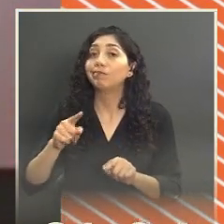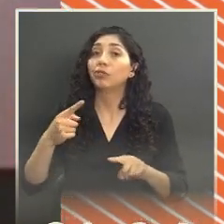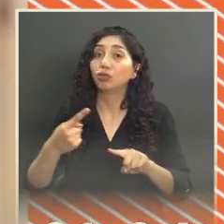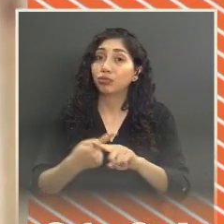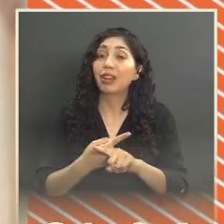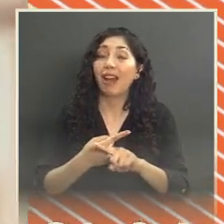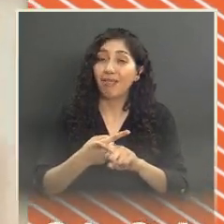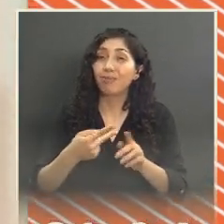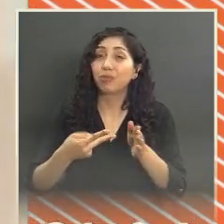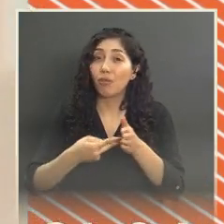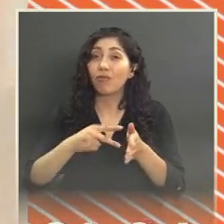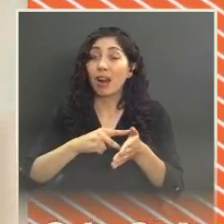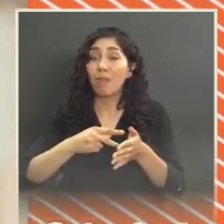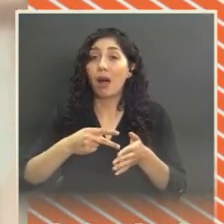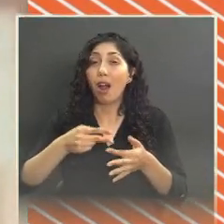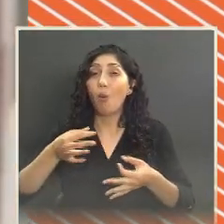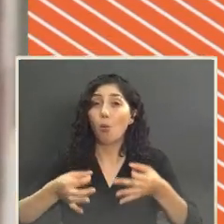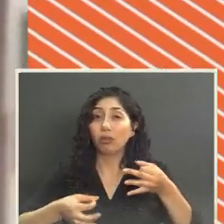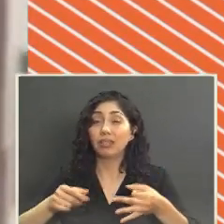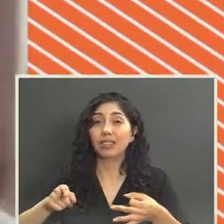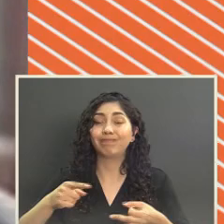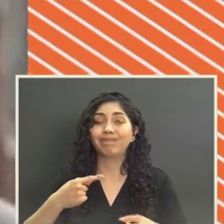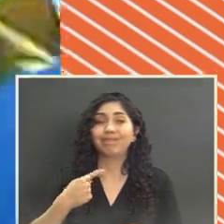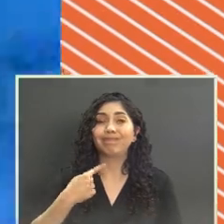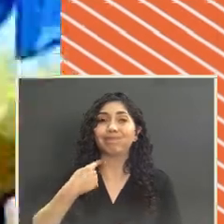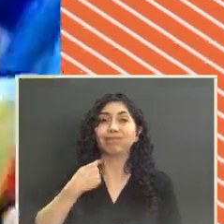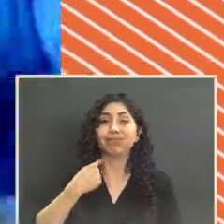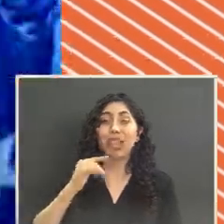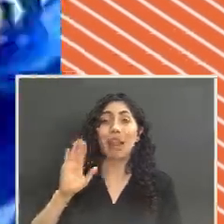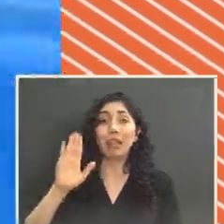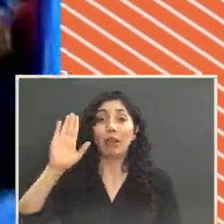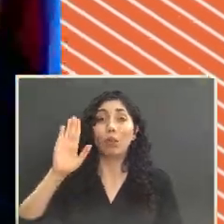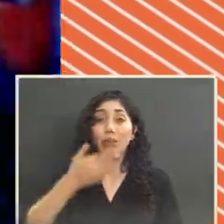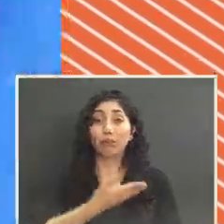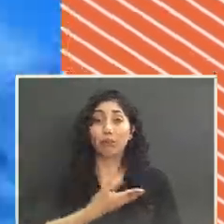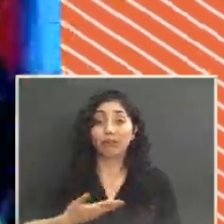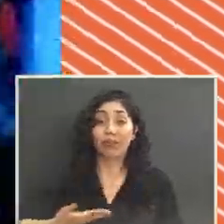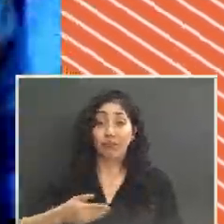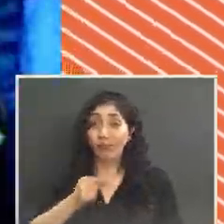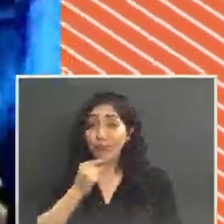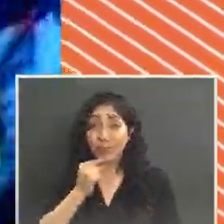complica aún más su candidatura a solo horas del inicio formal de la campaña presidencial.